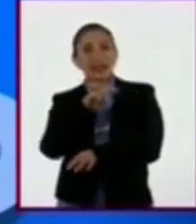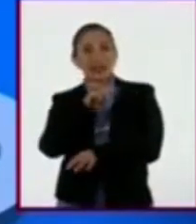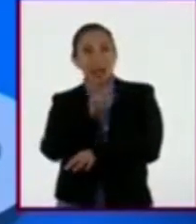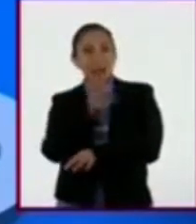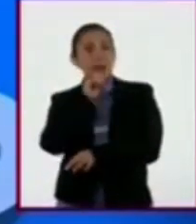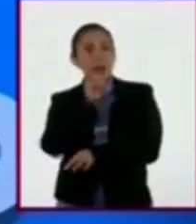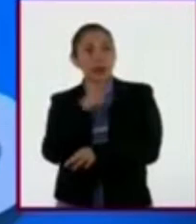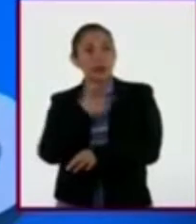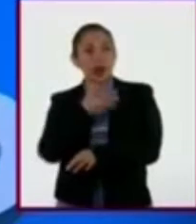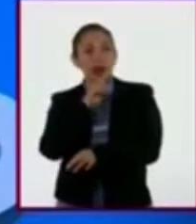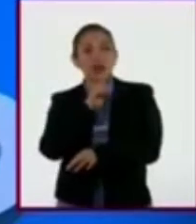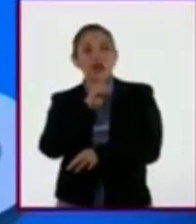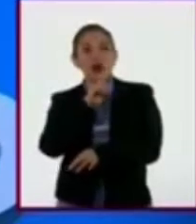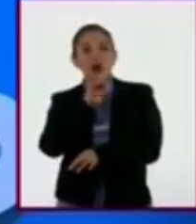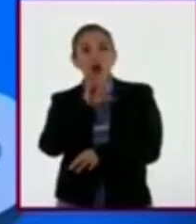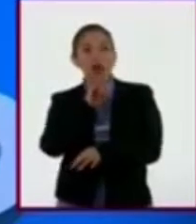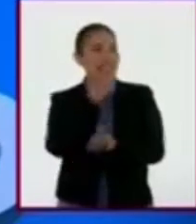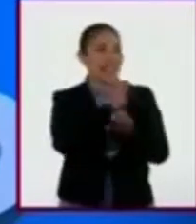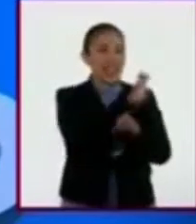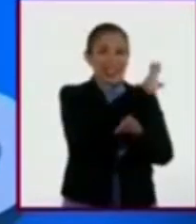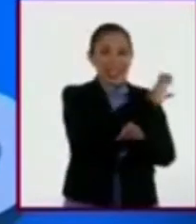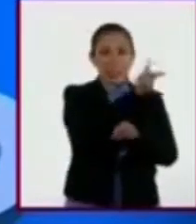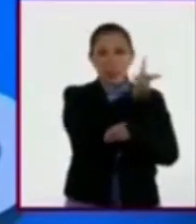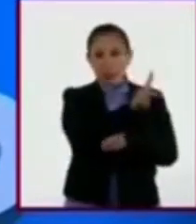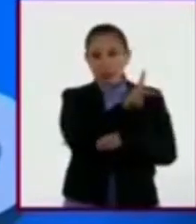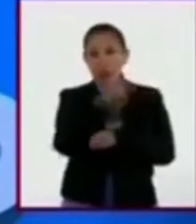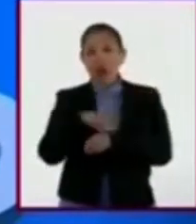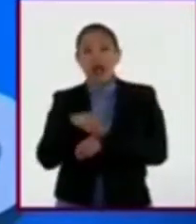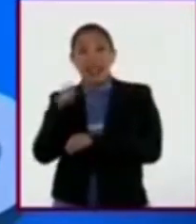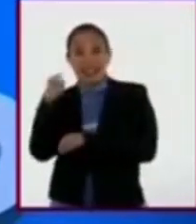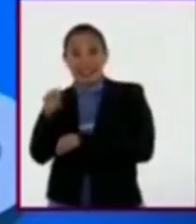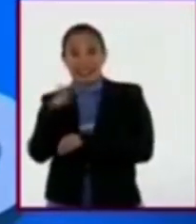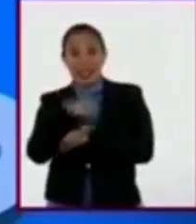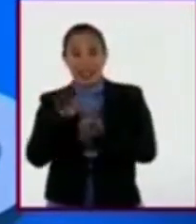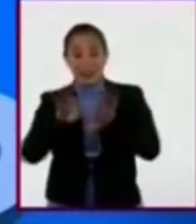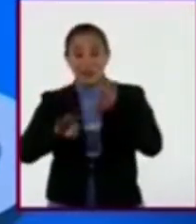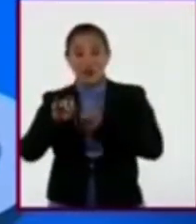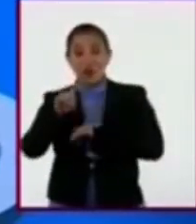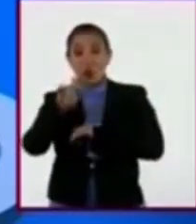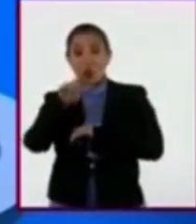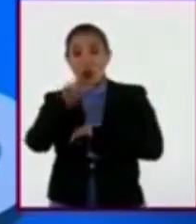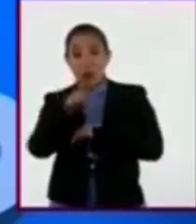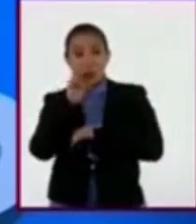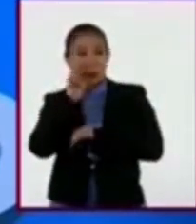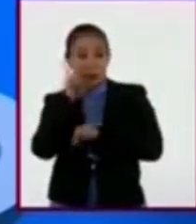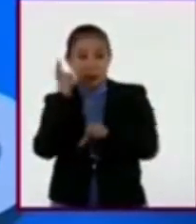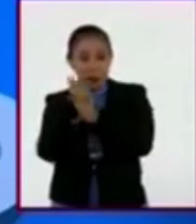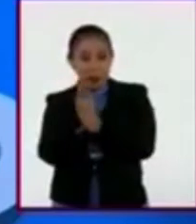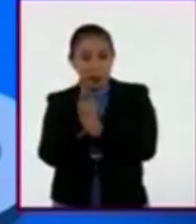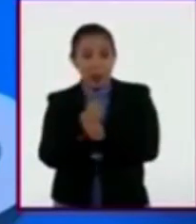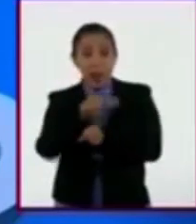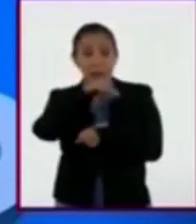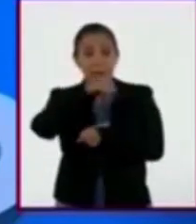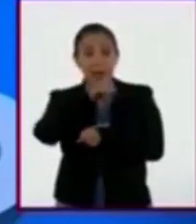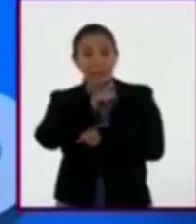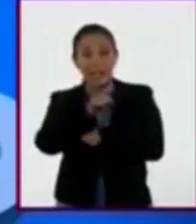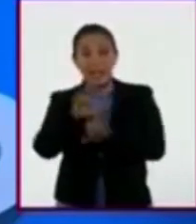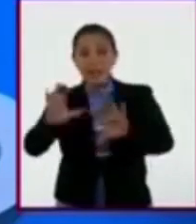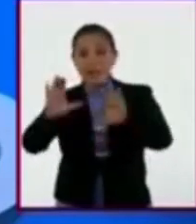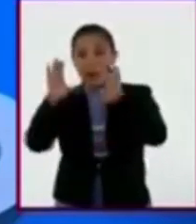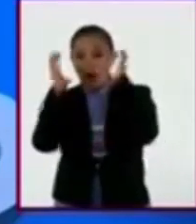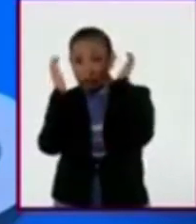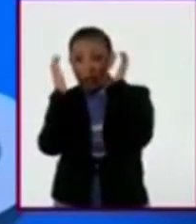tiene una fórmula como la energía potencial. En la fórmula de la energía cinética podemos identificar que la masa y la